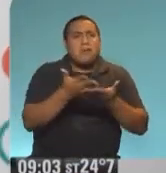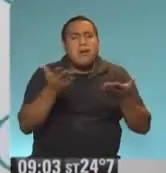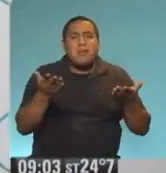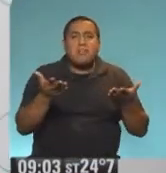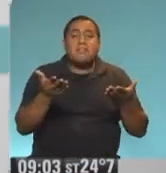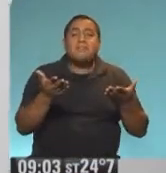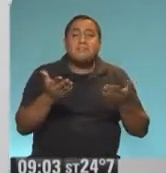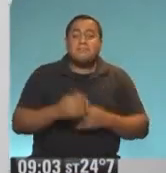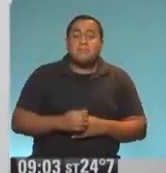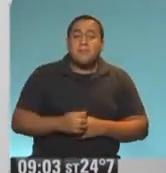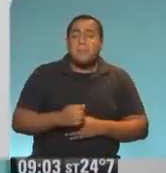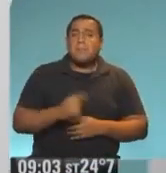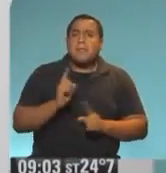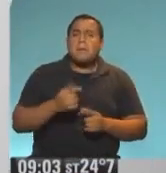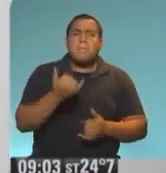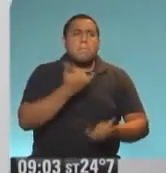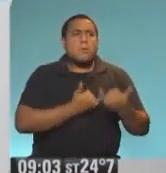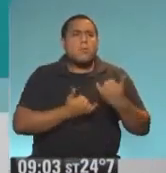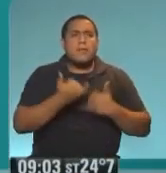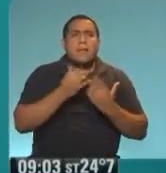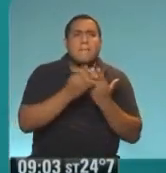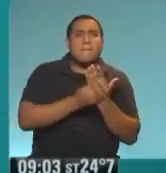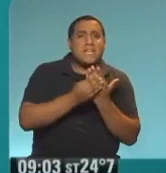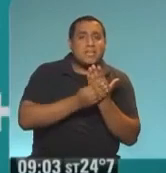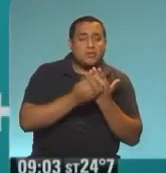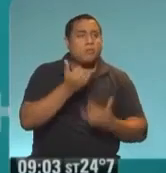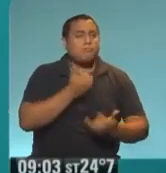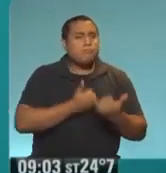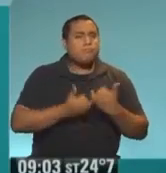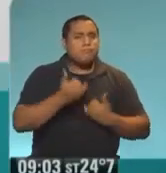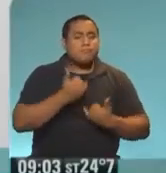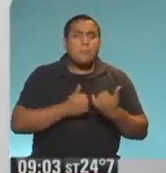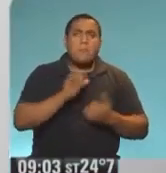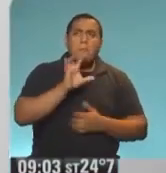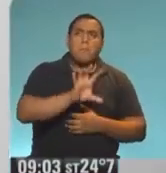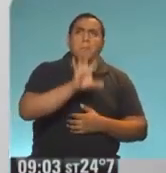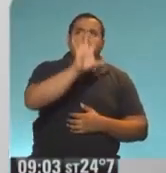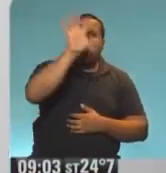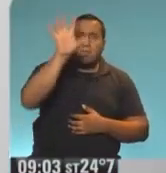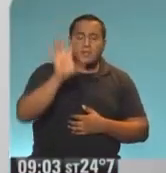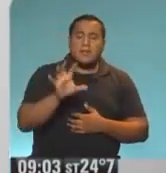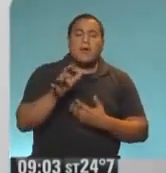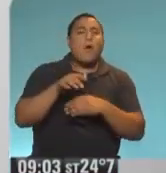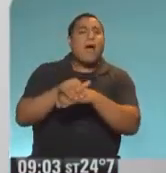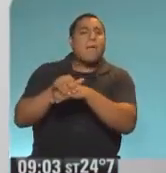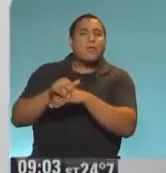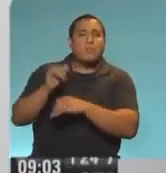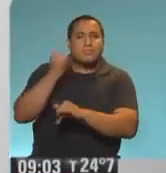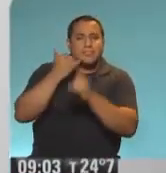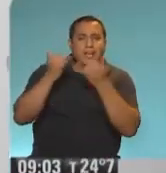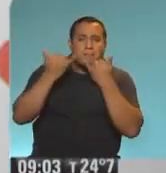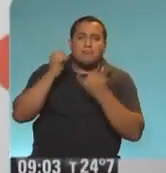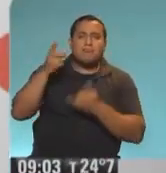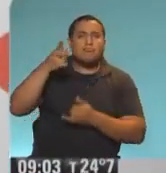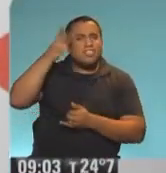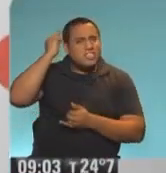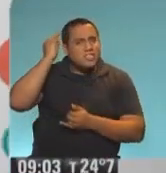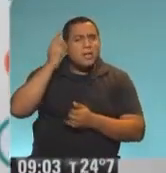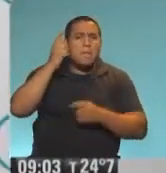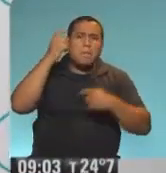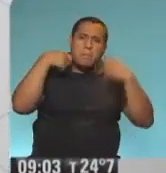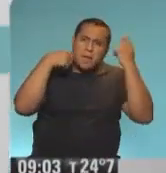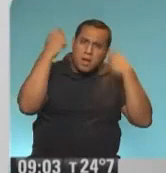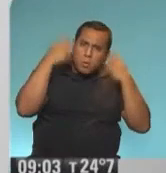uno, y lo que me cuentan los ministros de cómo se vivió en todas las provincias, me llamaron amigos míos de Chile, de